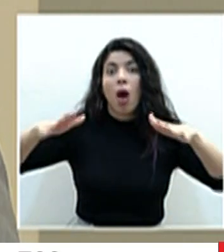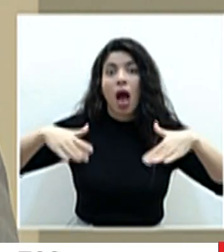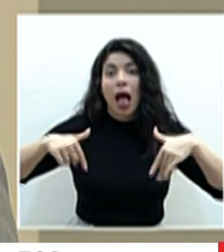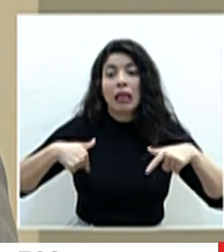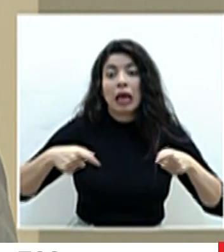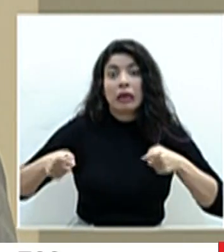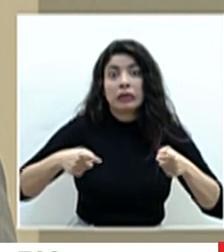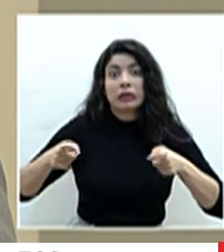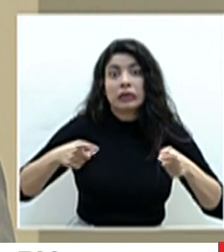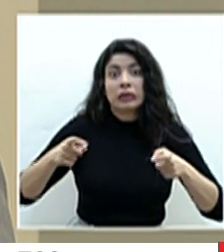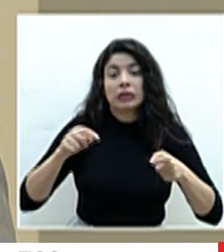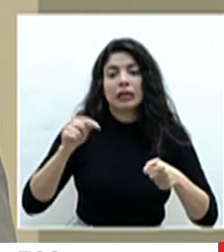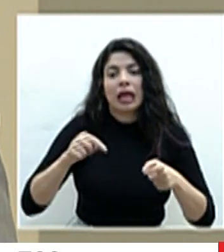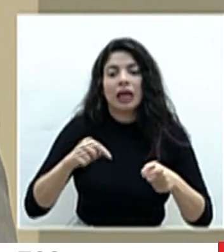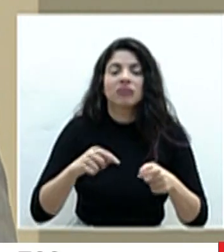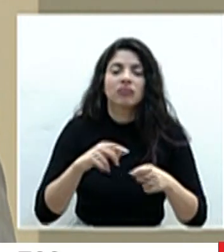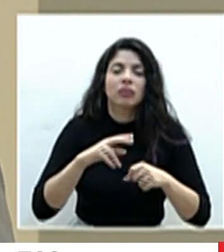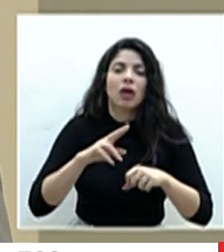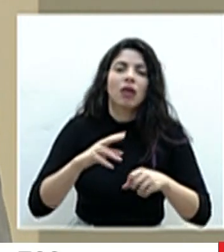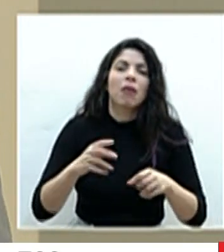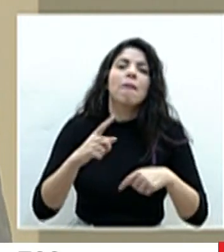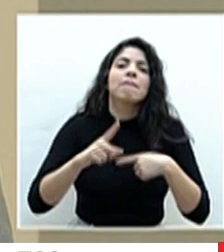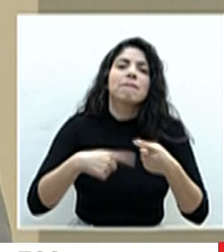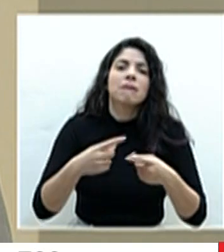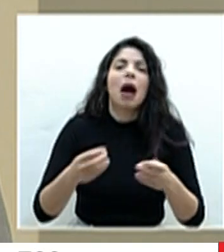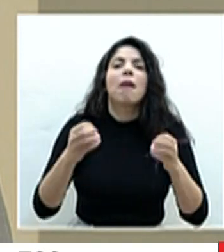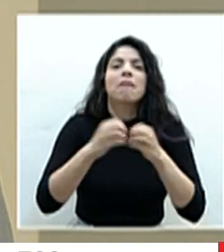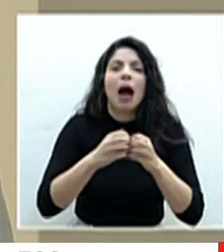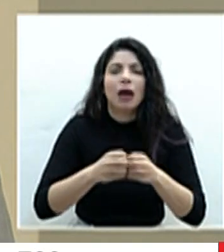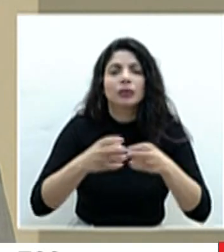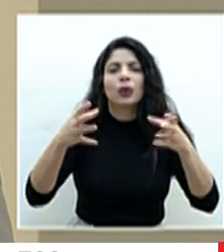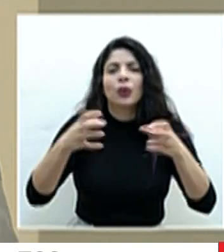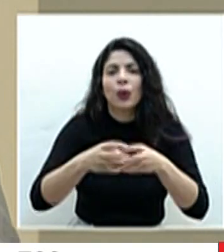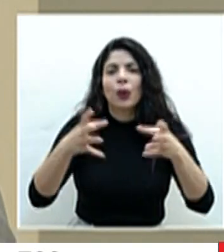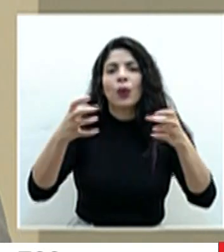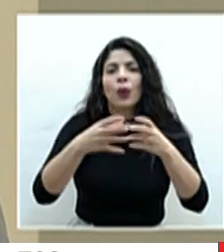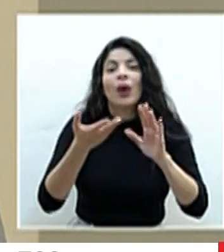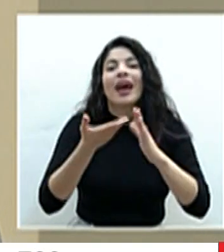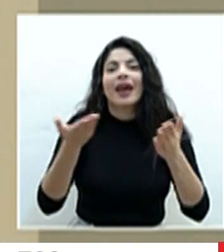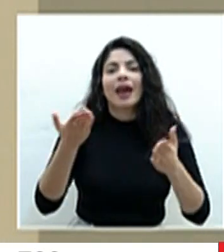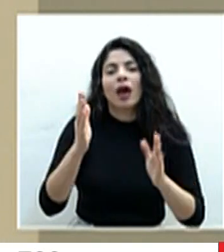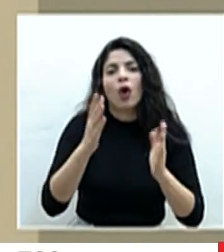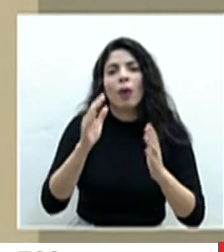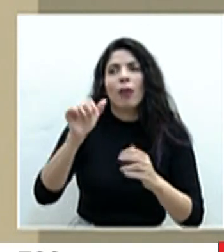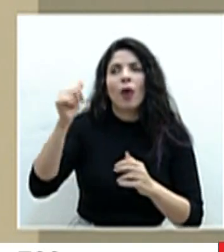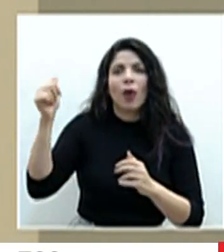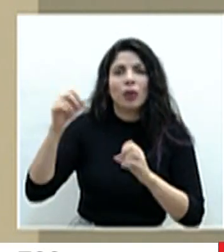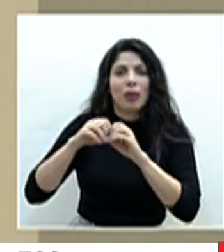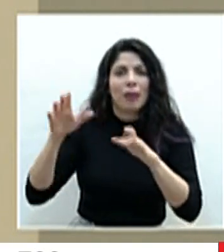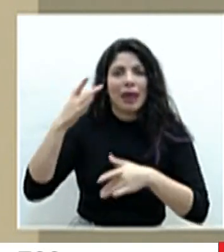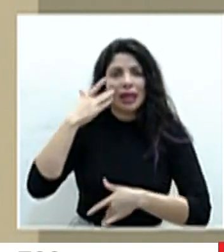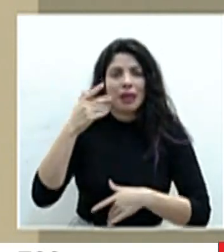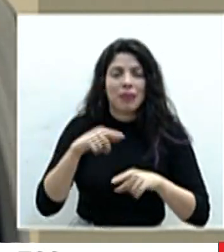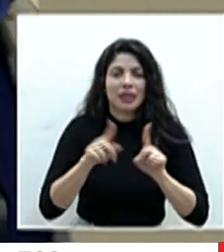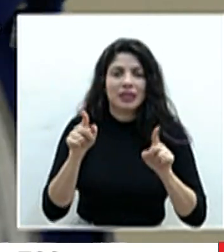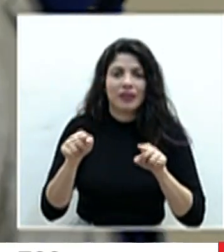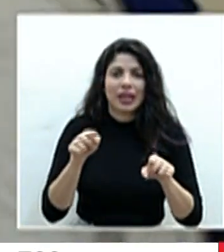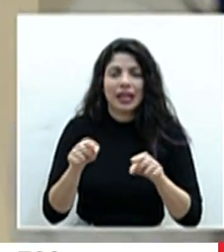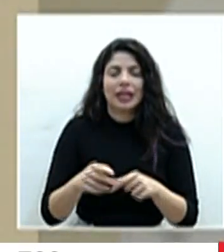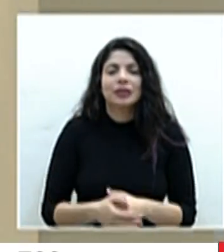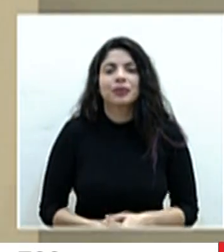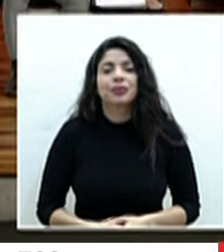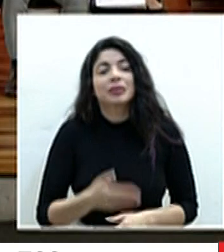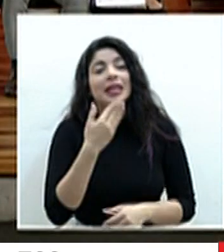pues es hasta cierto punto esperable que haya más olas, ¿verdad?, de lo que eventualmente se documentaba con las pandemias anteriores. Gracias,